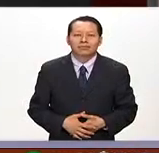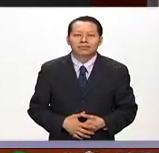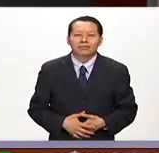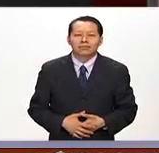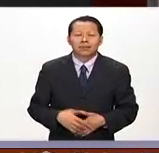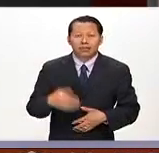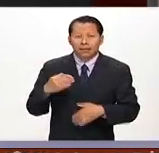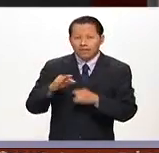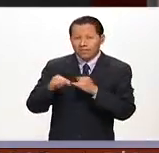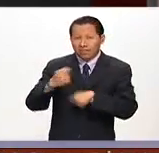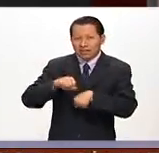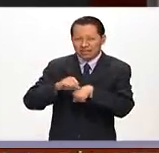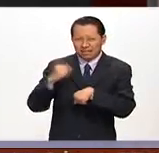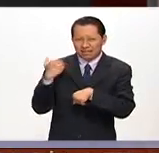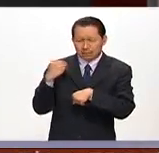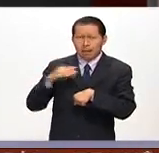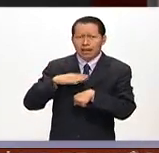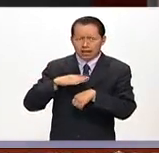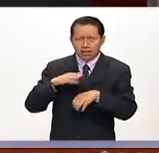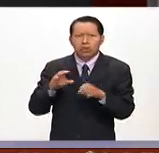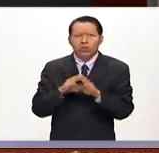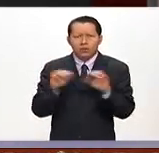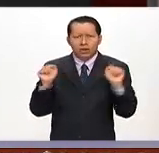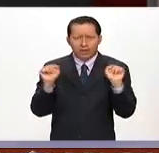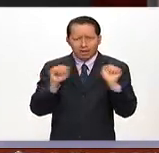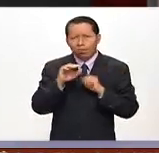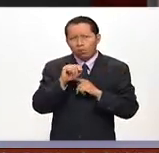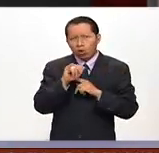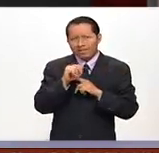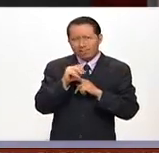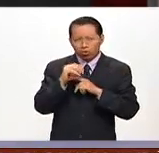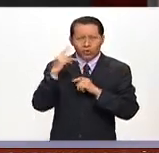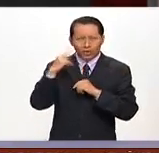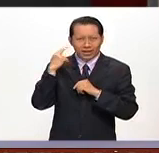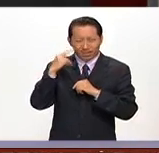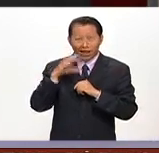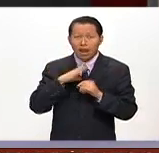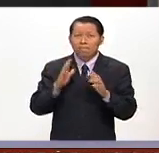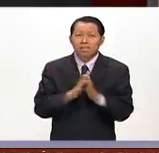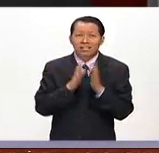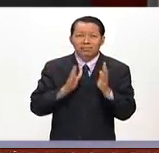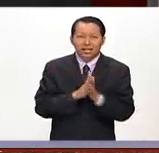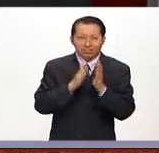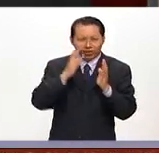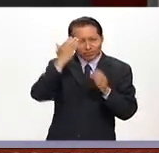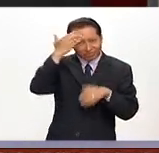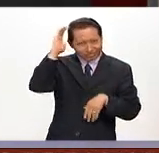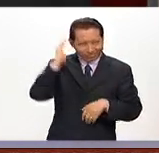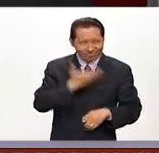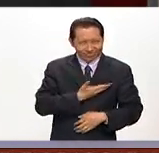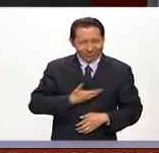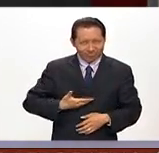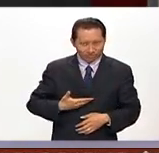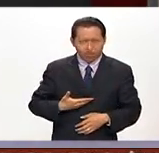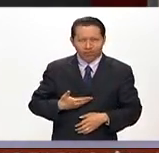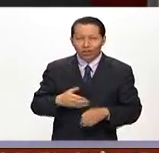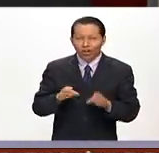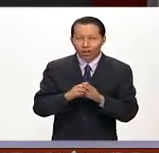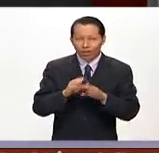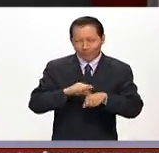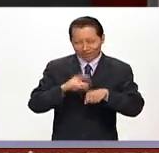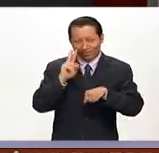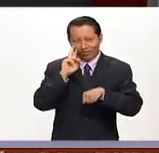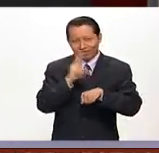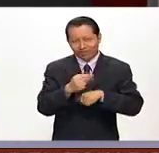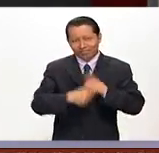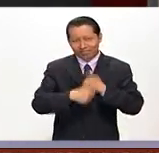Este fin de semana se llevó a cabo la carrera Molino del Rey, que contó con la participación del presidente Peña Nieto. Así estuvo